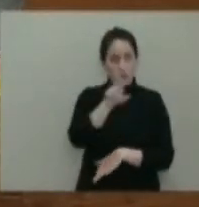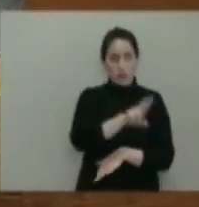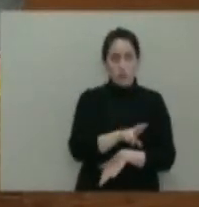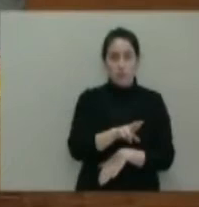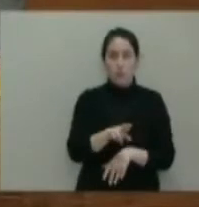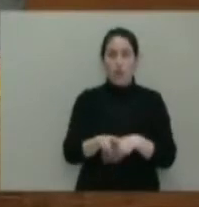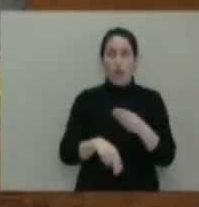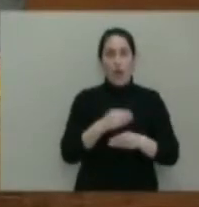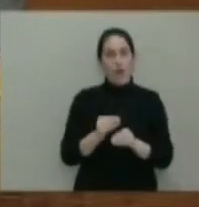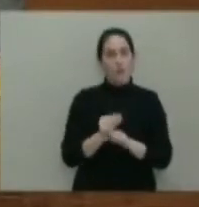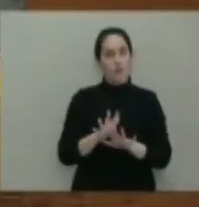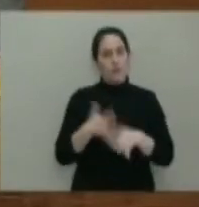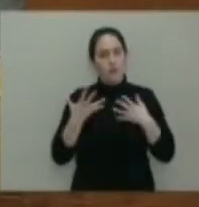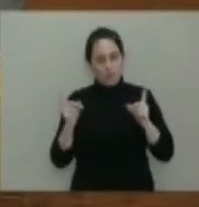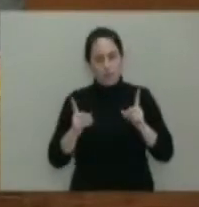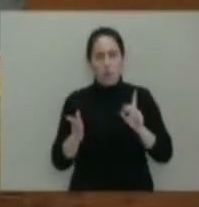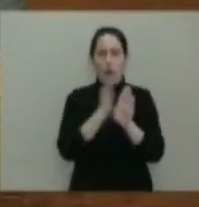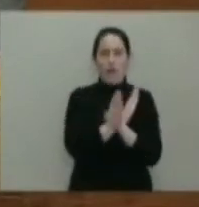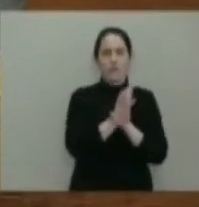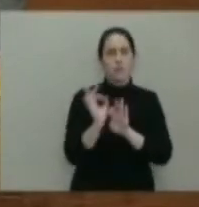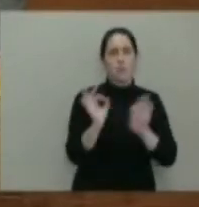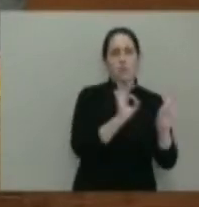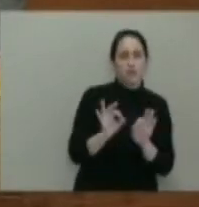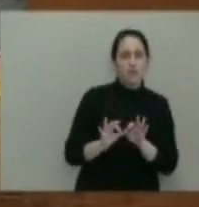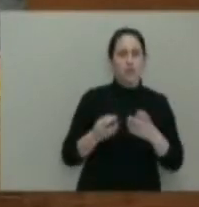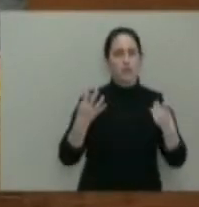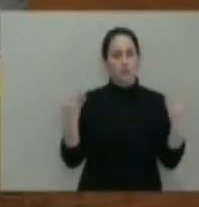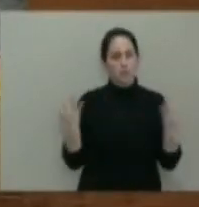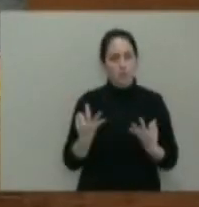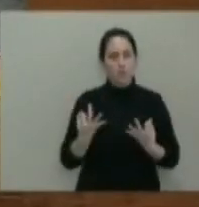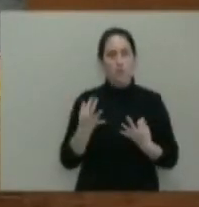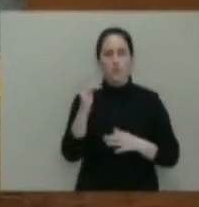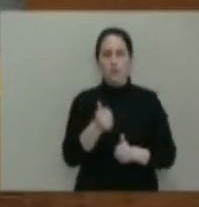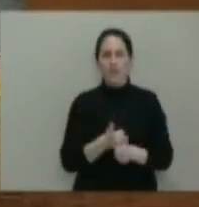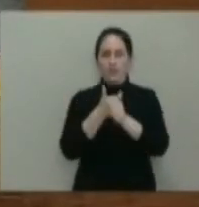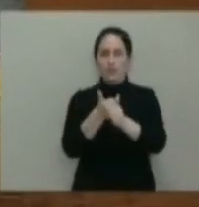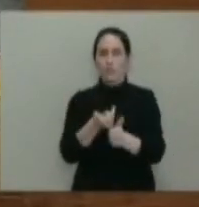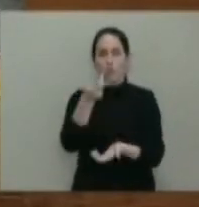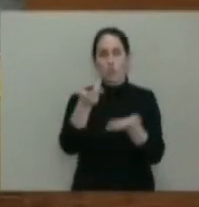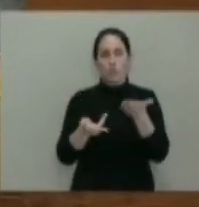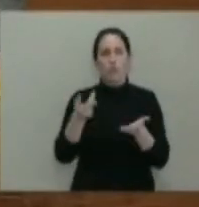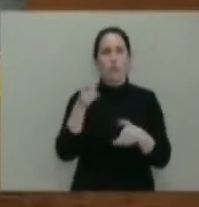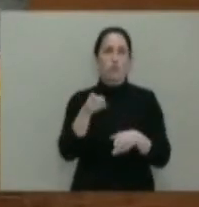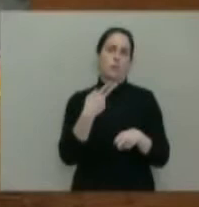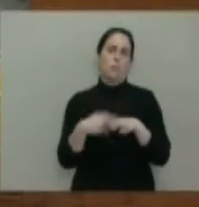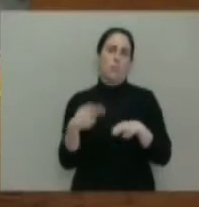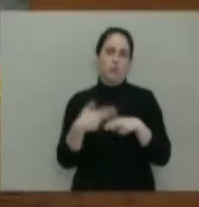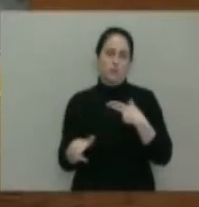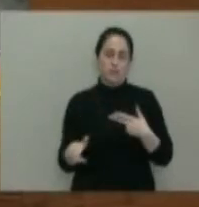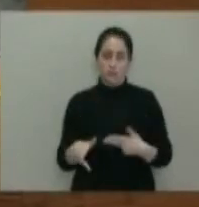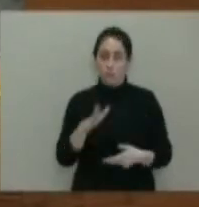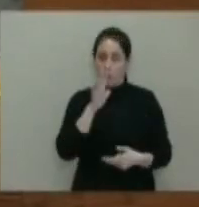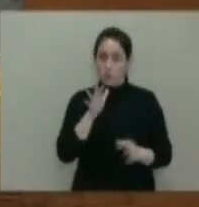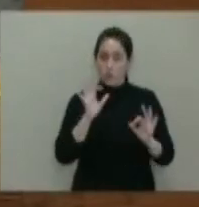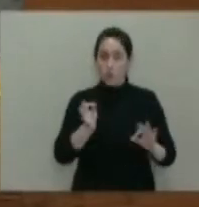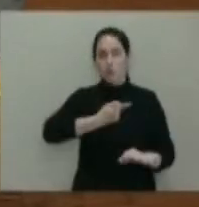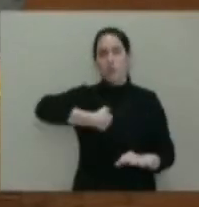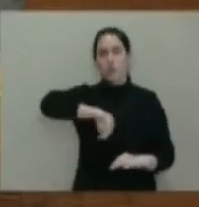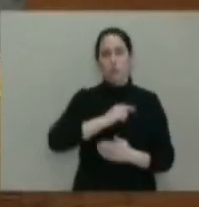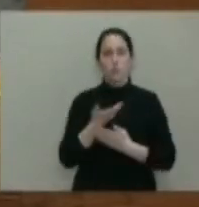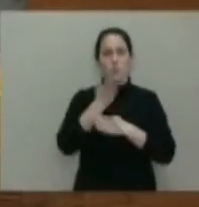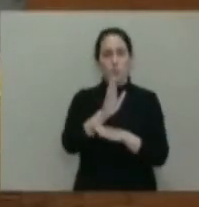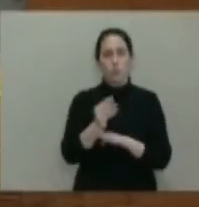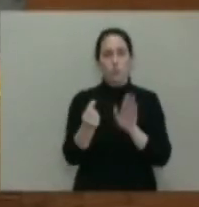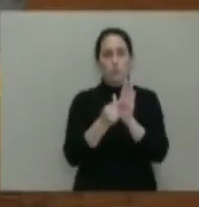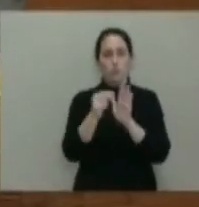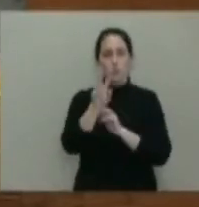de la improvisación, de la falta de planificación y tenemos que someter a seguimiento y evaluación estas políticas. Y por eso proponemos también el tercer